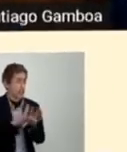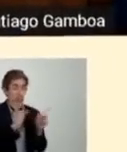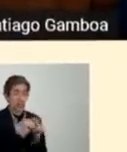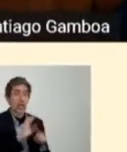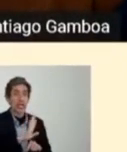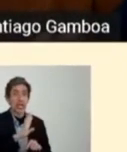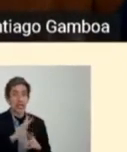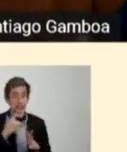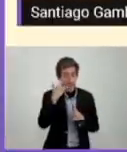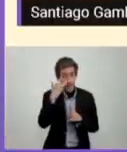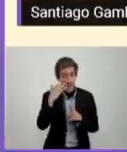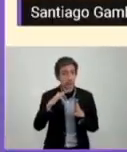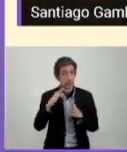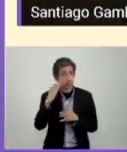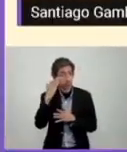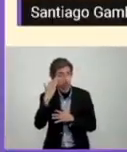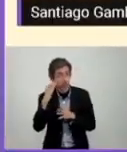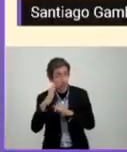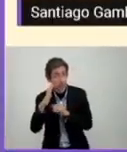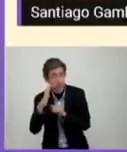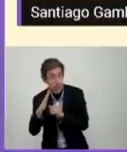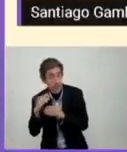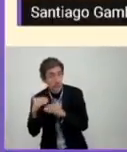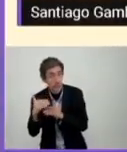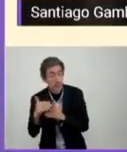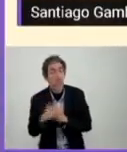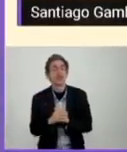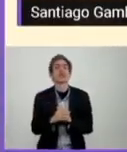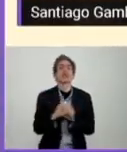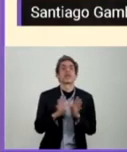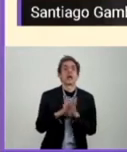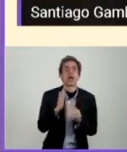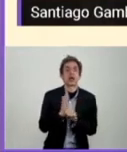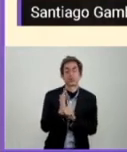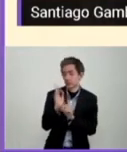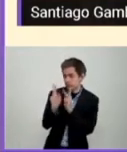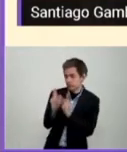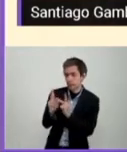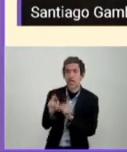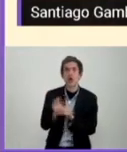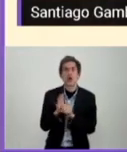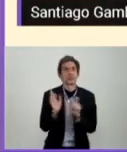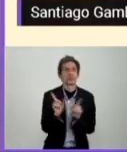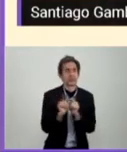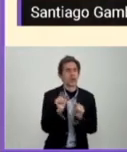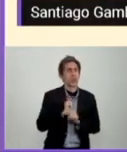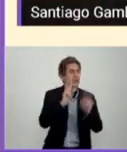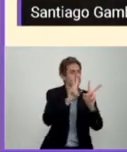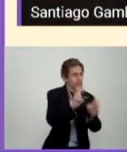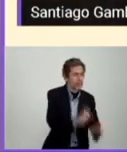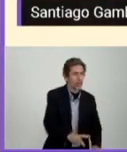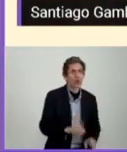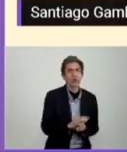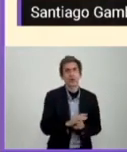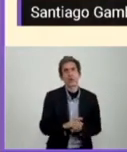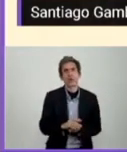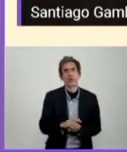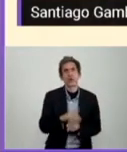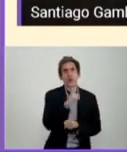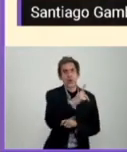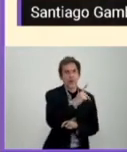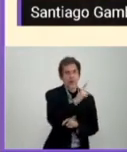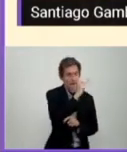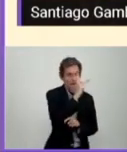el tiempo. Vámonos de tiempo, ya nos estamos pasando, así que bueno, esta conversación. Quiero cerrar con un tema, que es, ¿cómo se llama tu peruano?